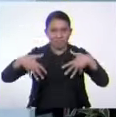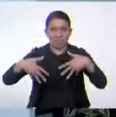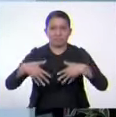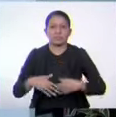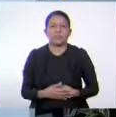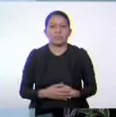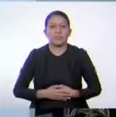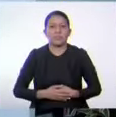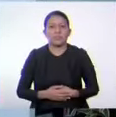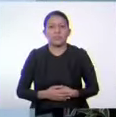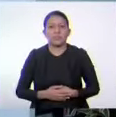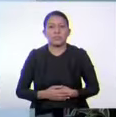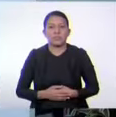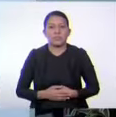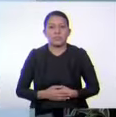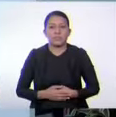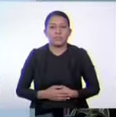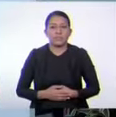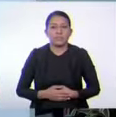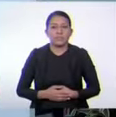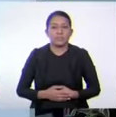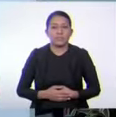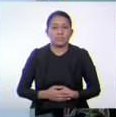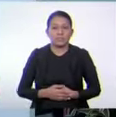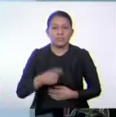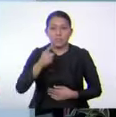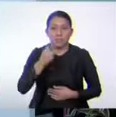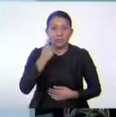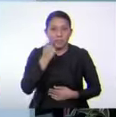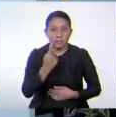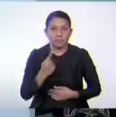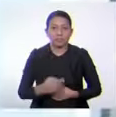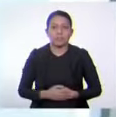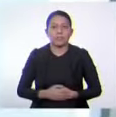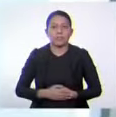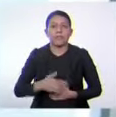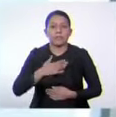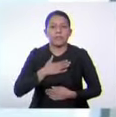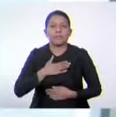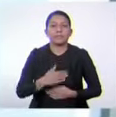lobular, ¿sí? En el diagrama lobular, tenemos